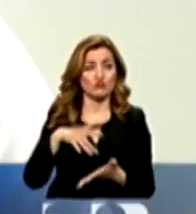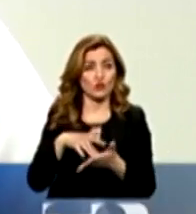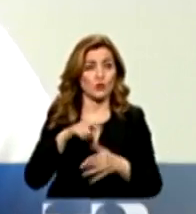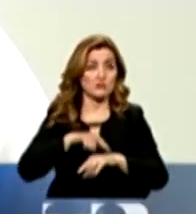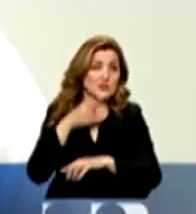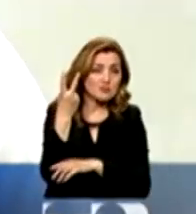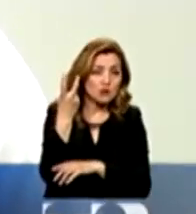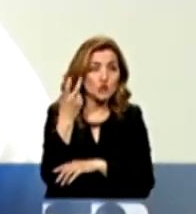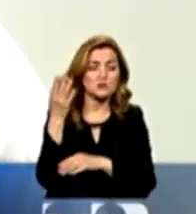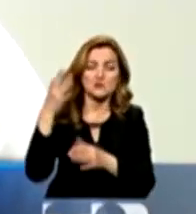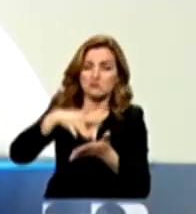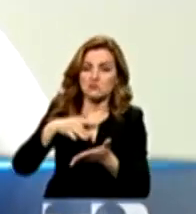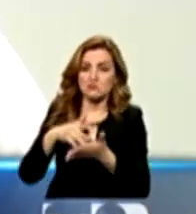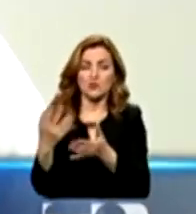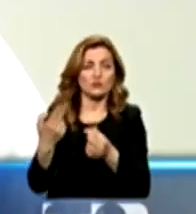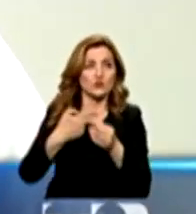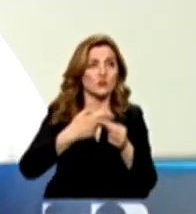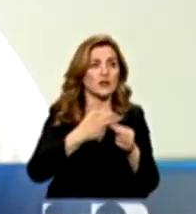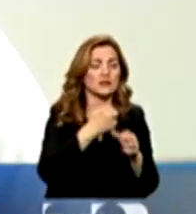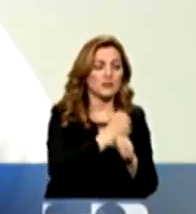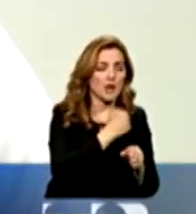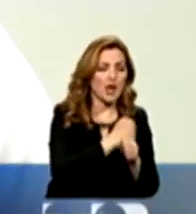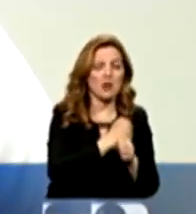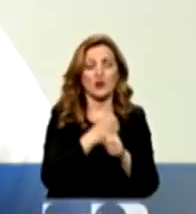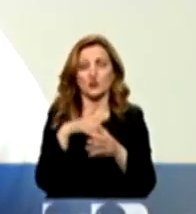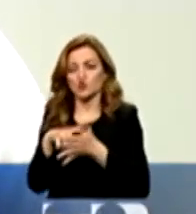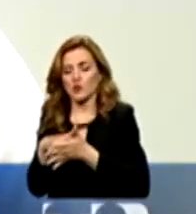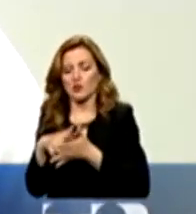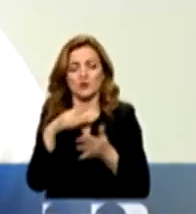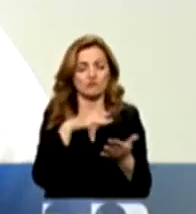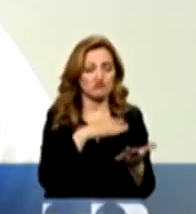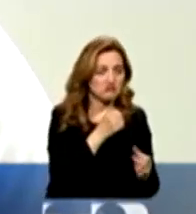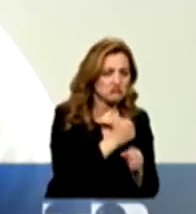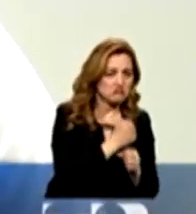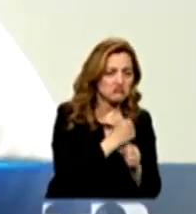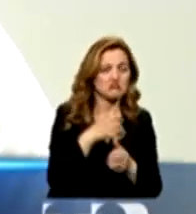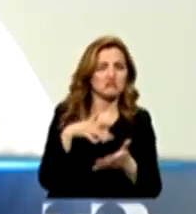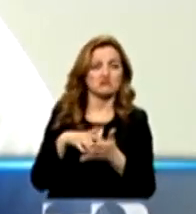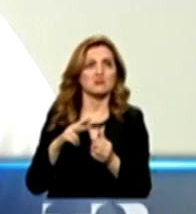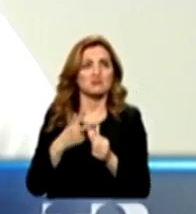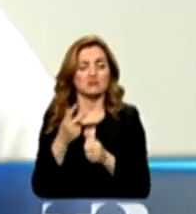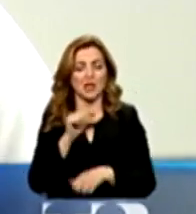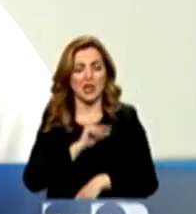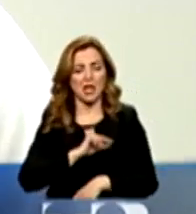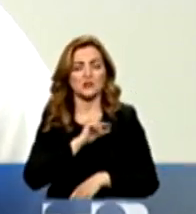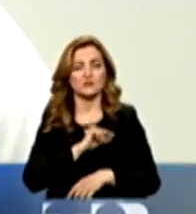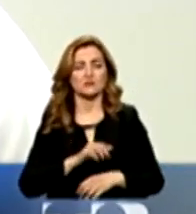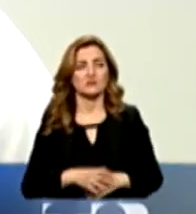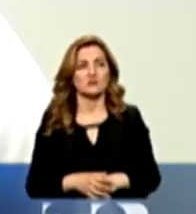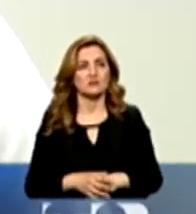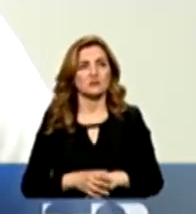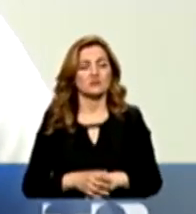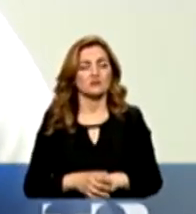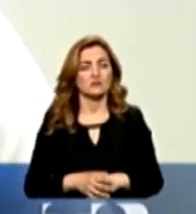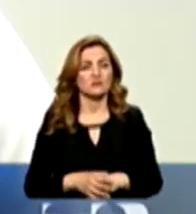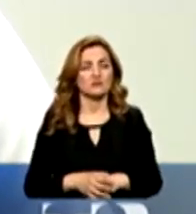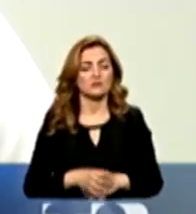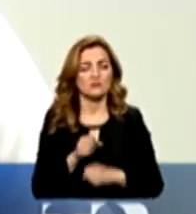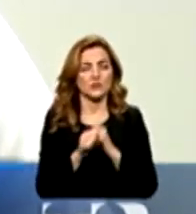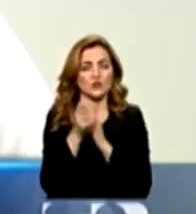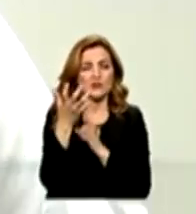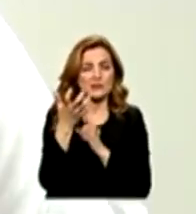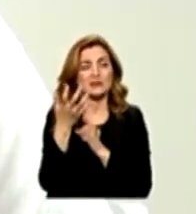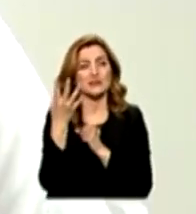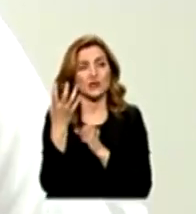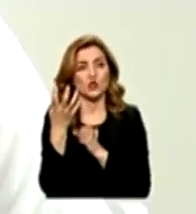mediodía estudiaba y mediodía trabajaba. Así pude lograr llegar hasta tercer grado. Cuando ya tuve la idea de 15, 14